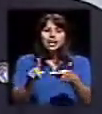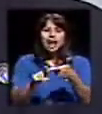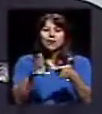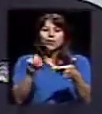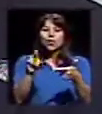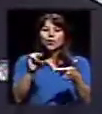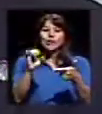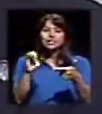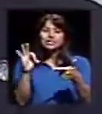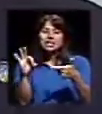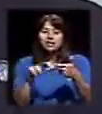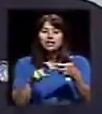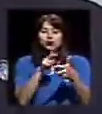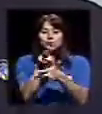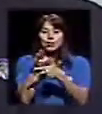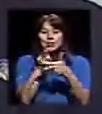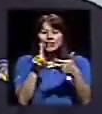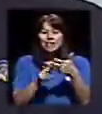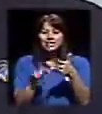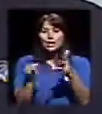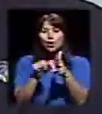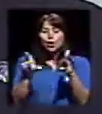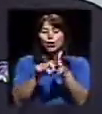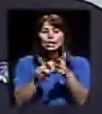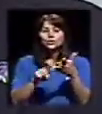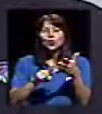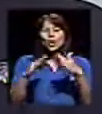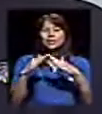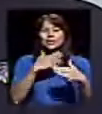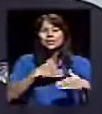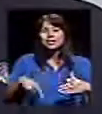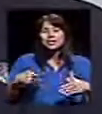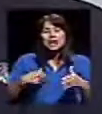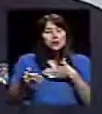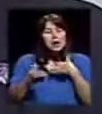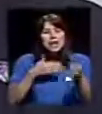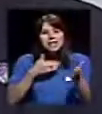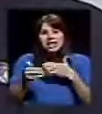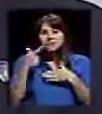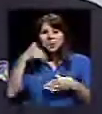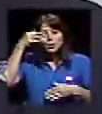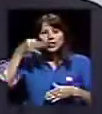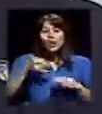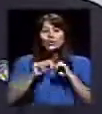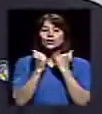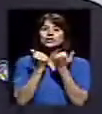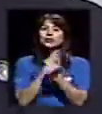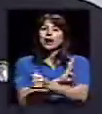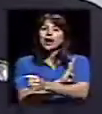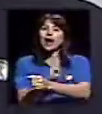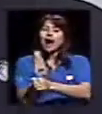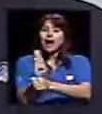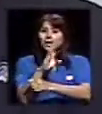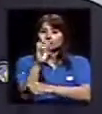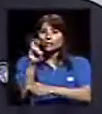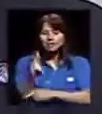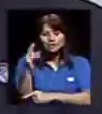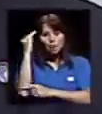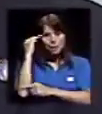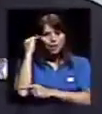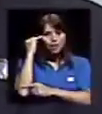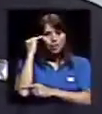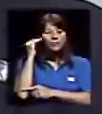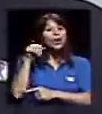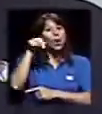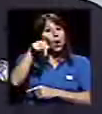Congreso, Casa Presidencial, quien quiera que sea. Y pues en ese sentido yo creo que la asociación ha madurado y hoy es un ente que representa sin duda, el